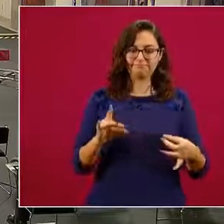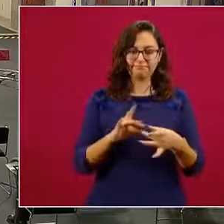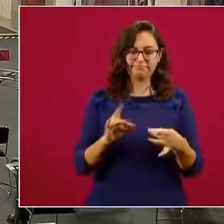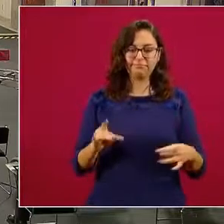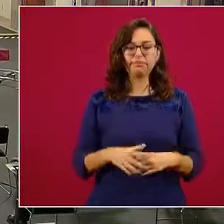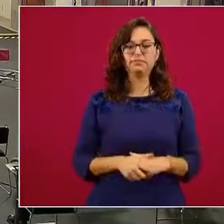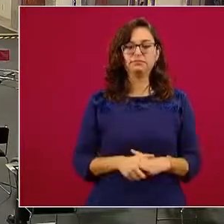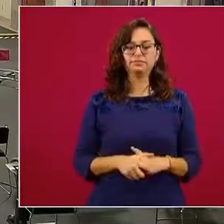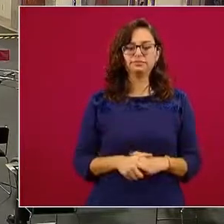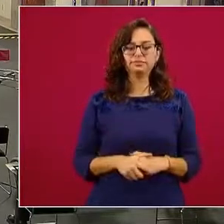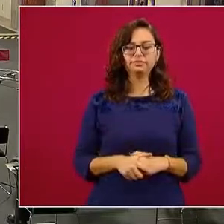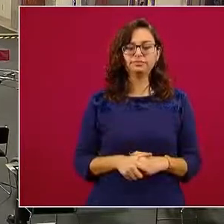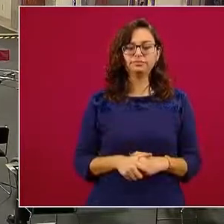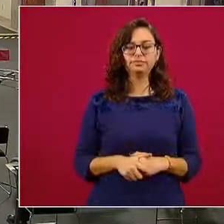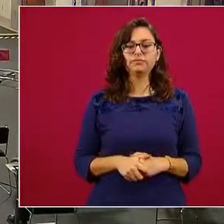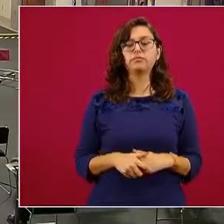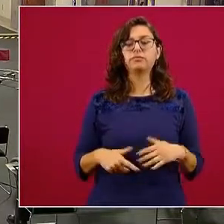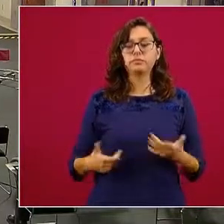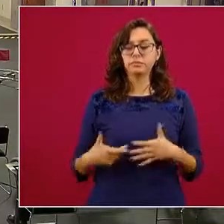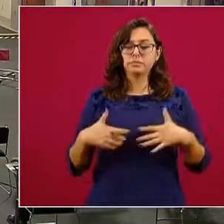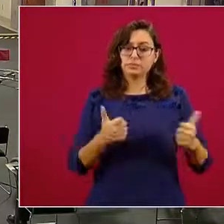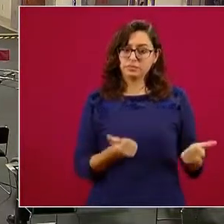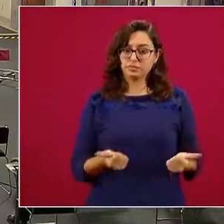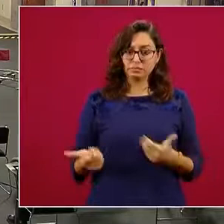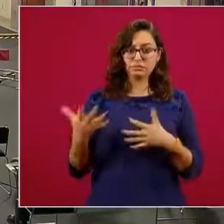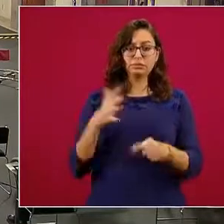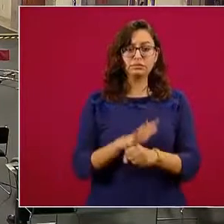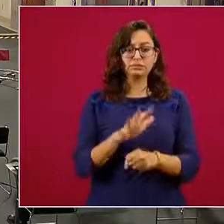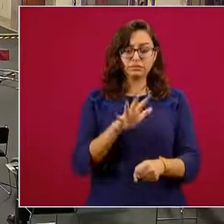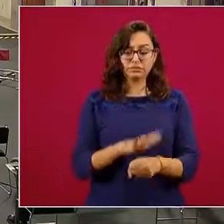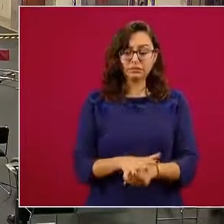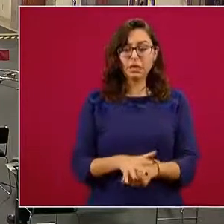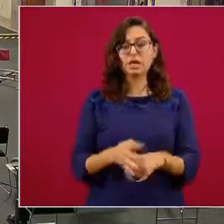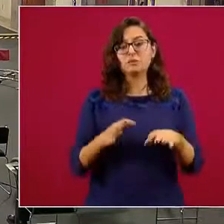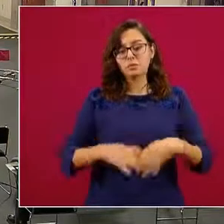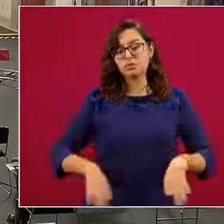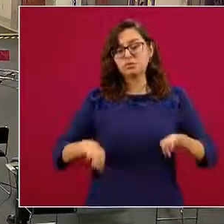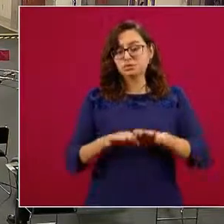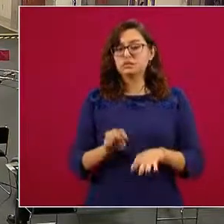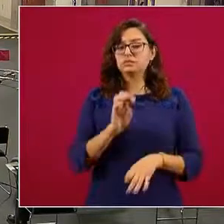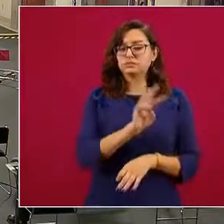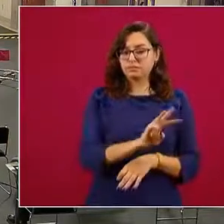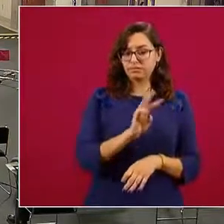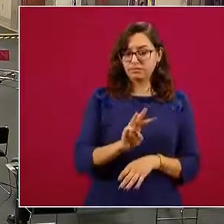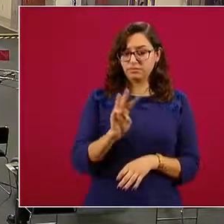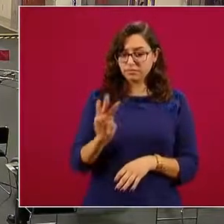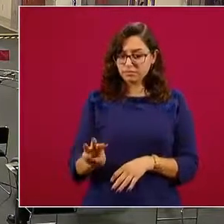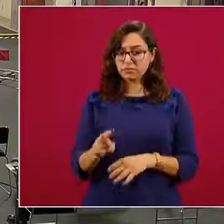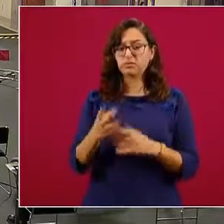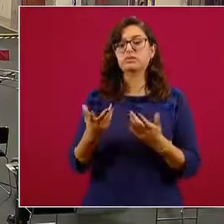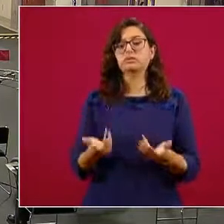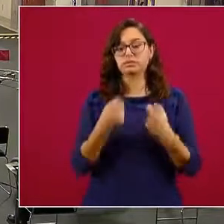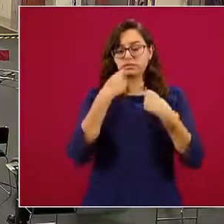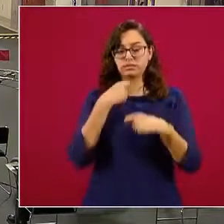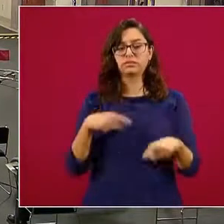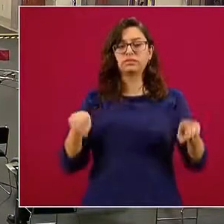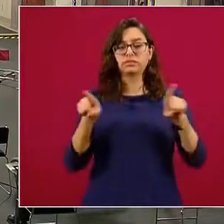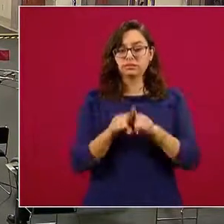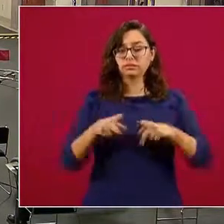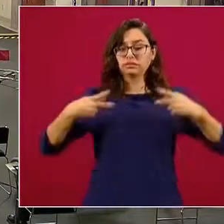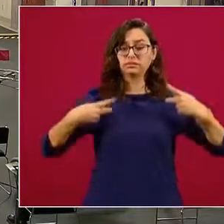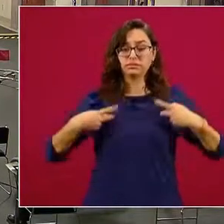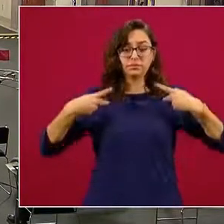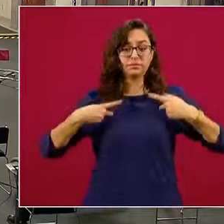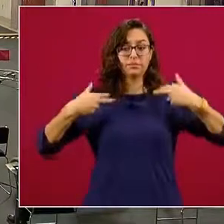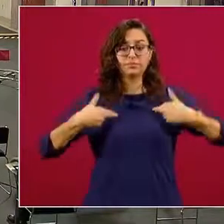Capacidad de producción suficiente para exportar, es deseable que tengan una página web, es deseable también, recomendable que la persona que